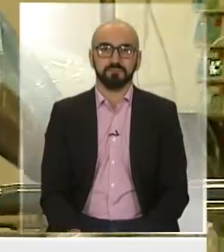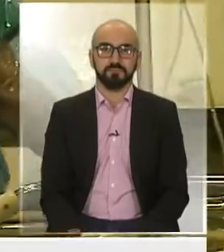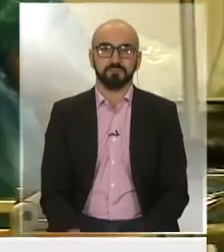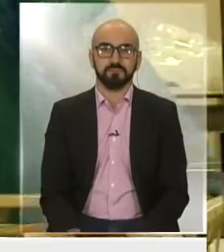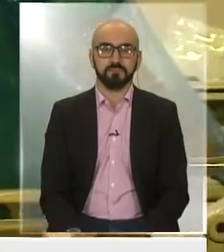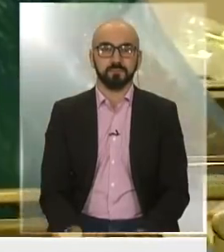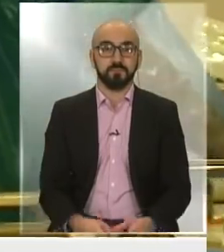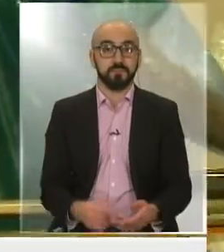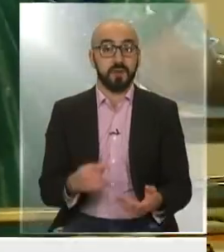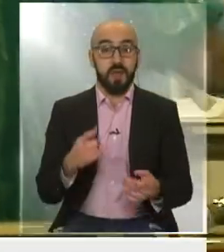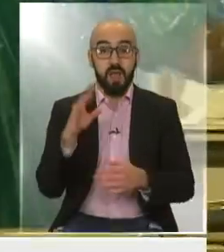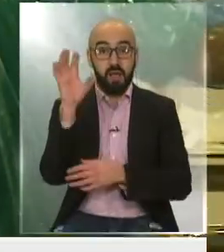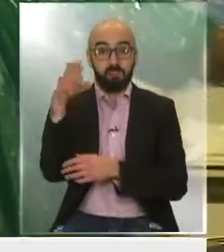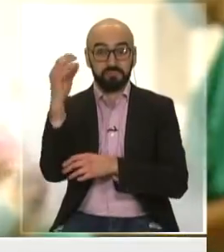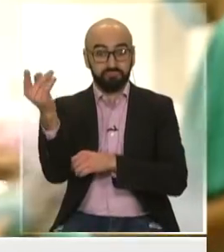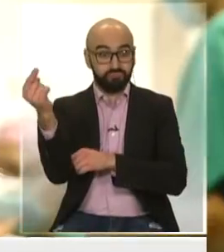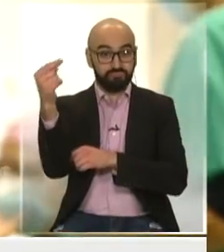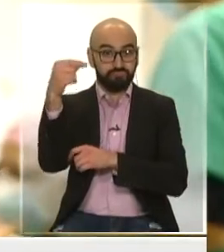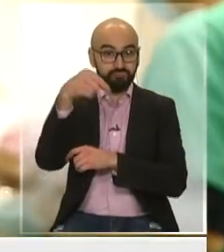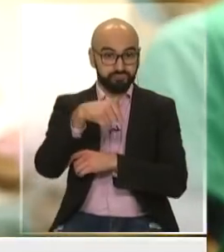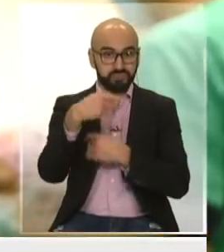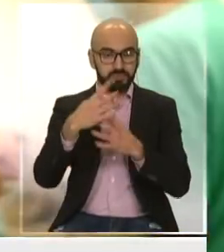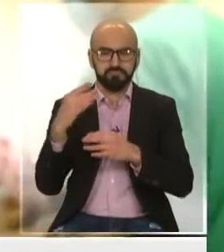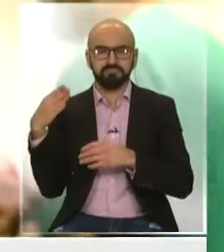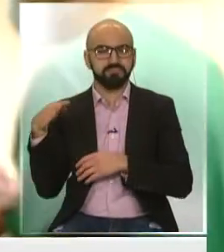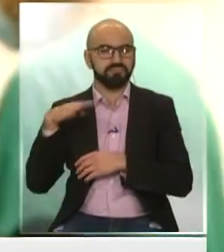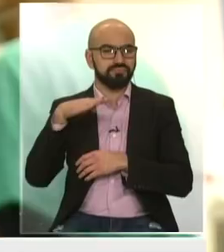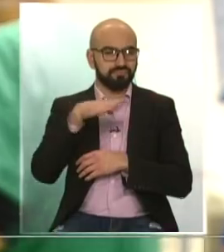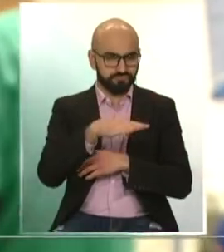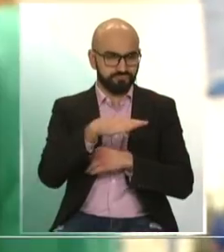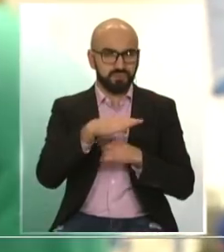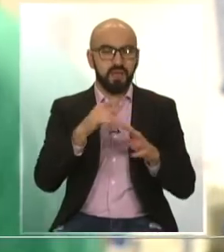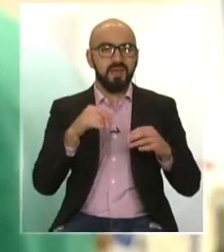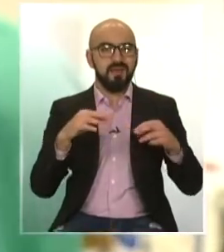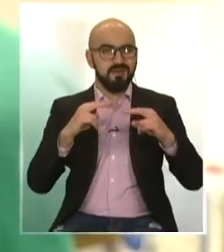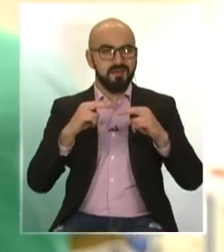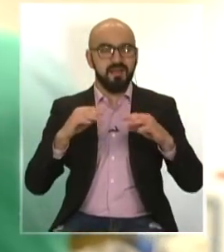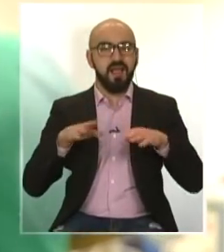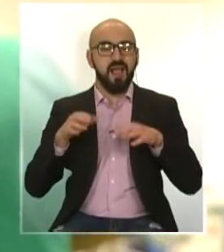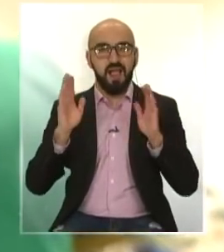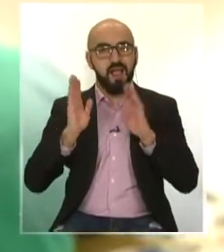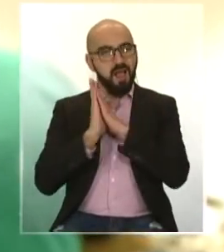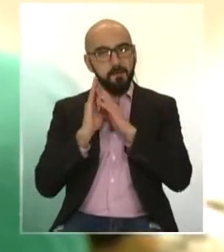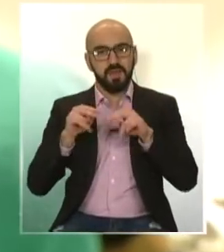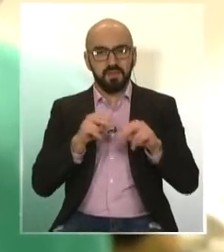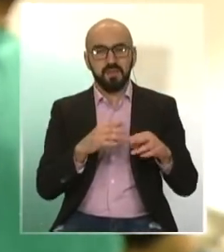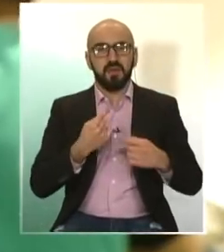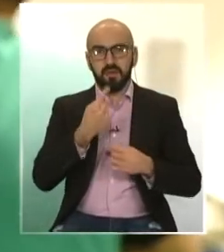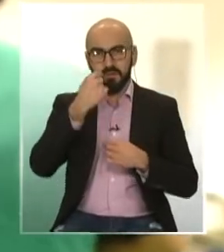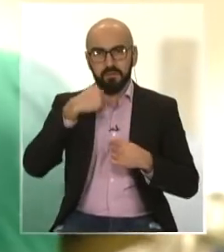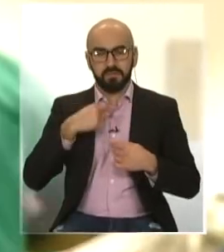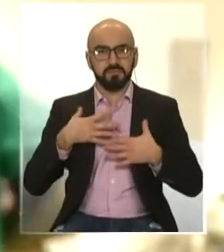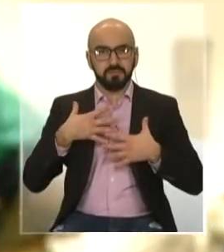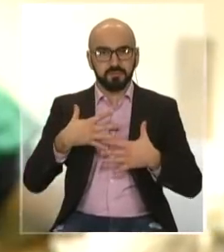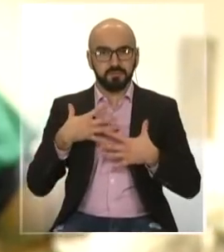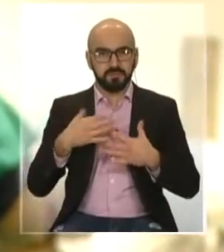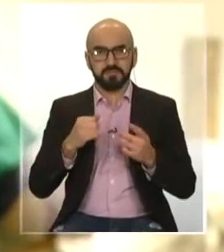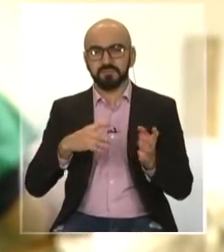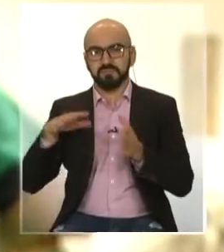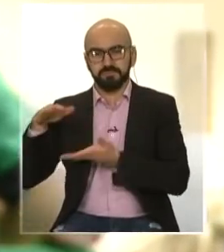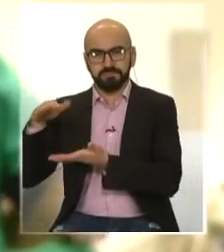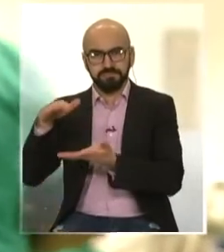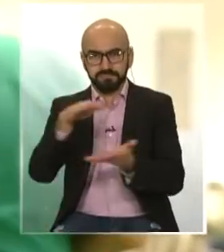Cuando la ambulancia llega, tiene que ingresar con la camilla y con ventilador mecánico, bombas de